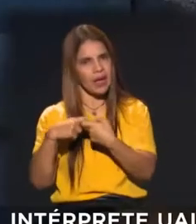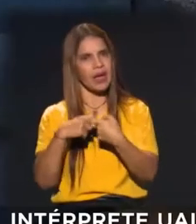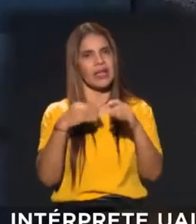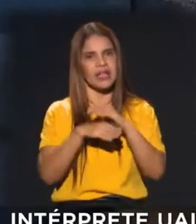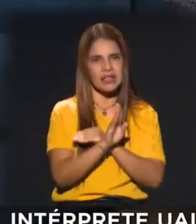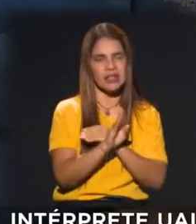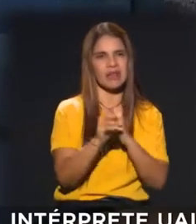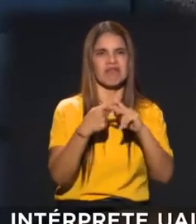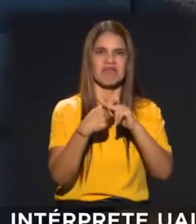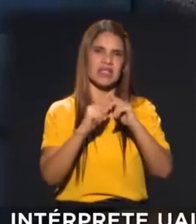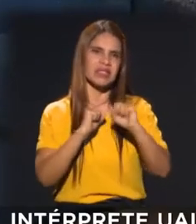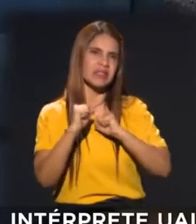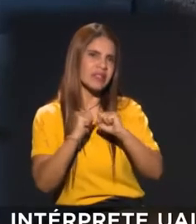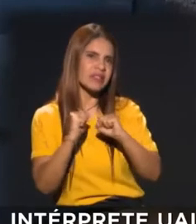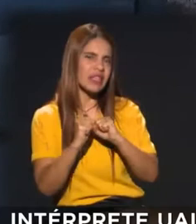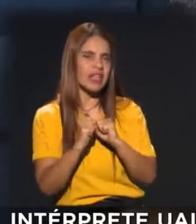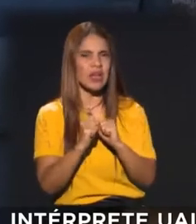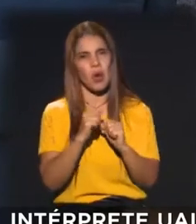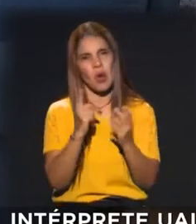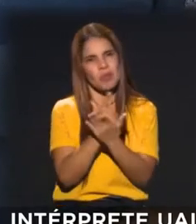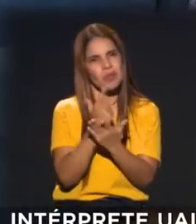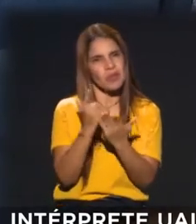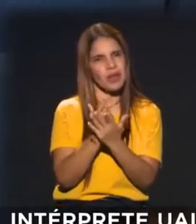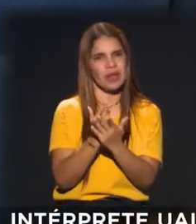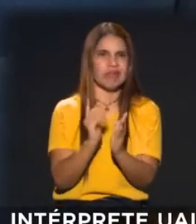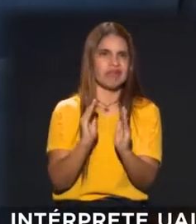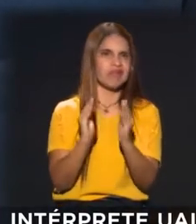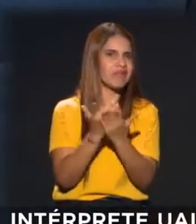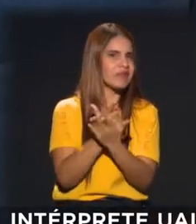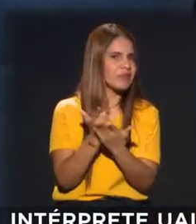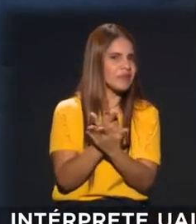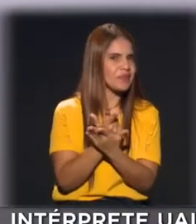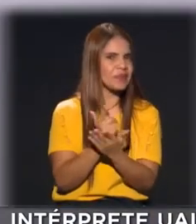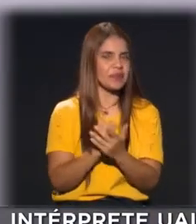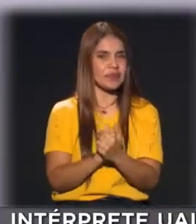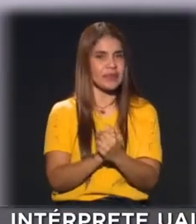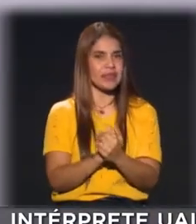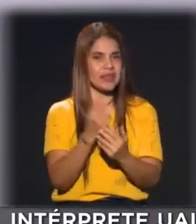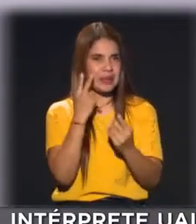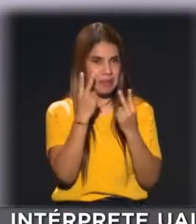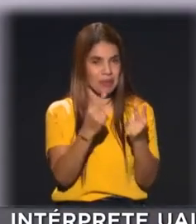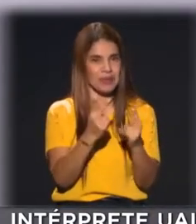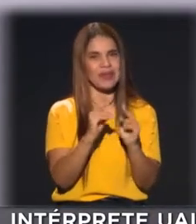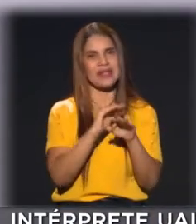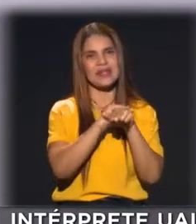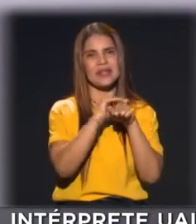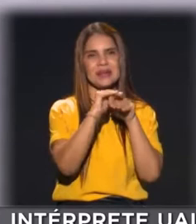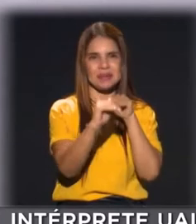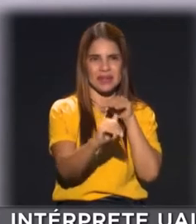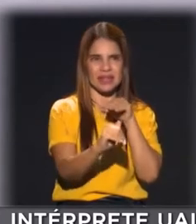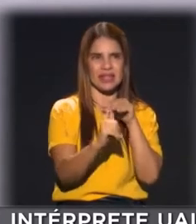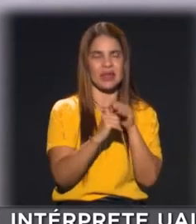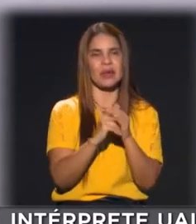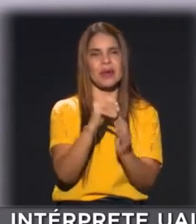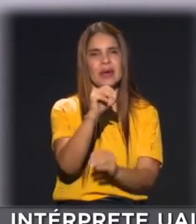hacer actividades o, como dices, leer un libro, etcétera. Bueno, Laura, ¿qué le parece si le invito a que veamos un video que nos preparó